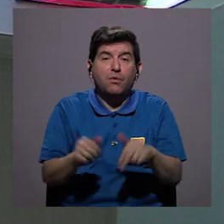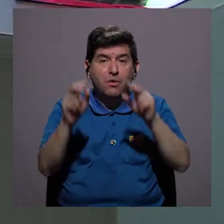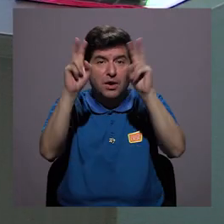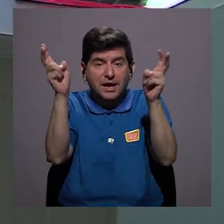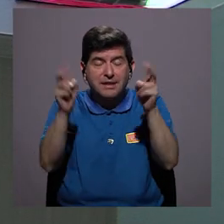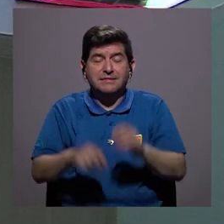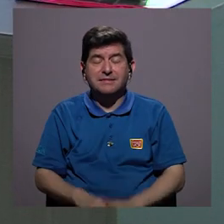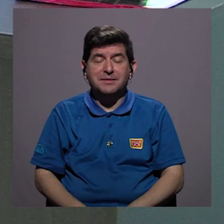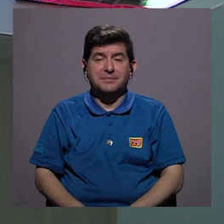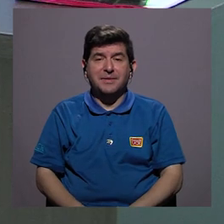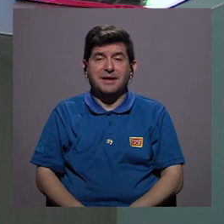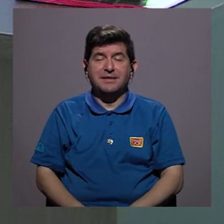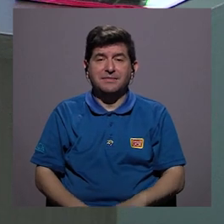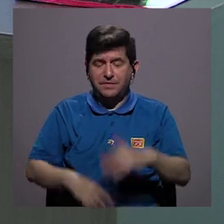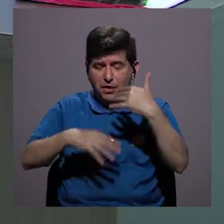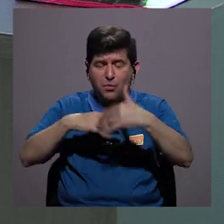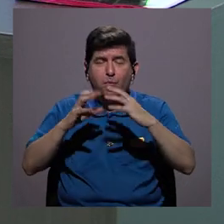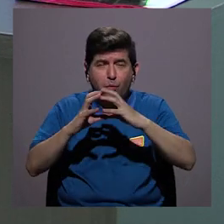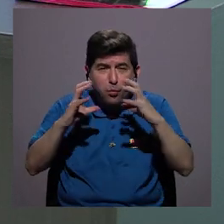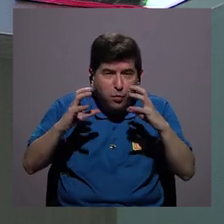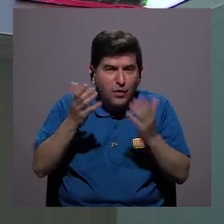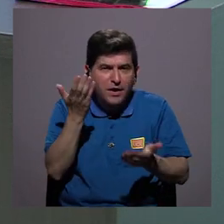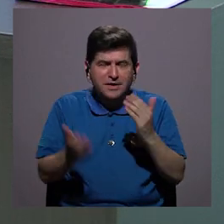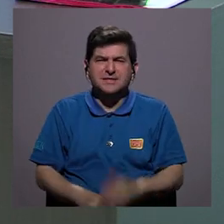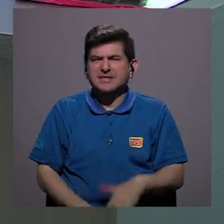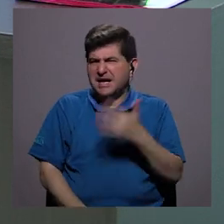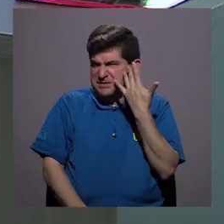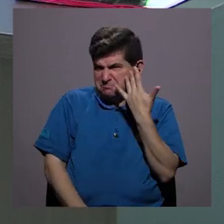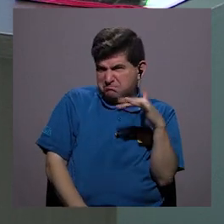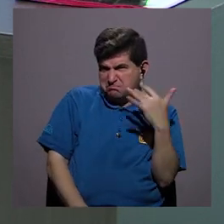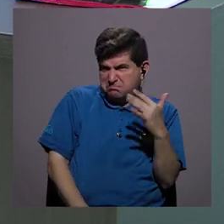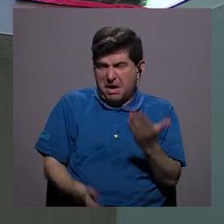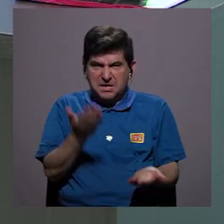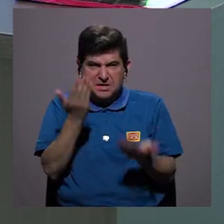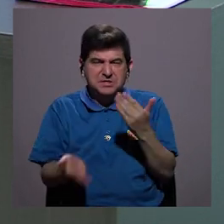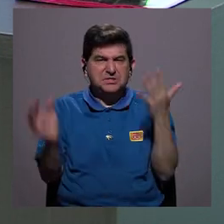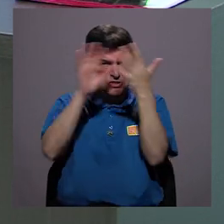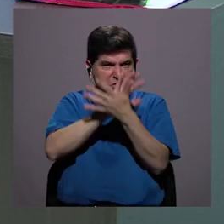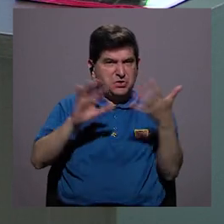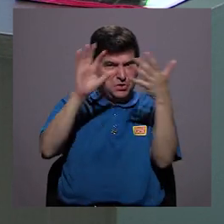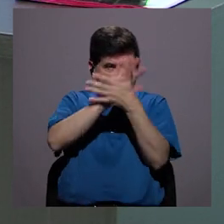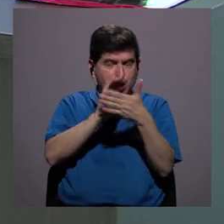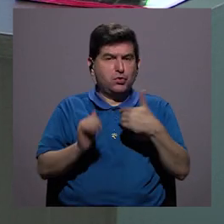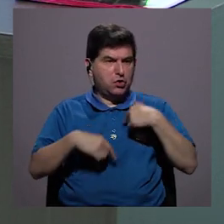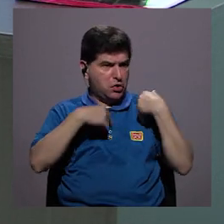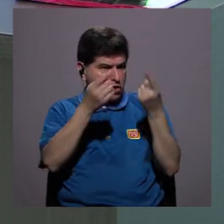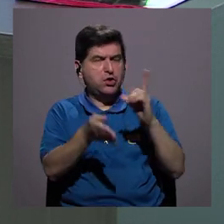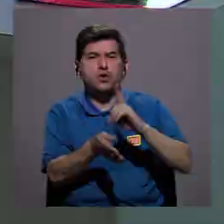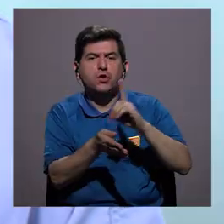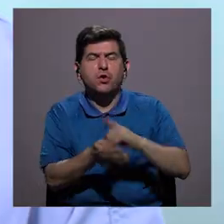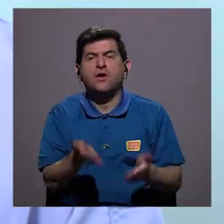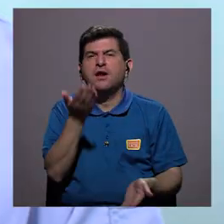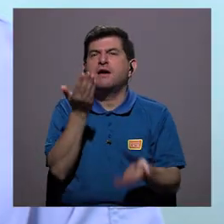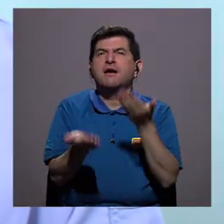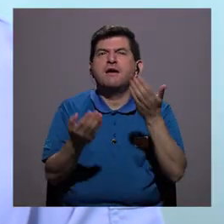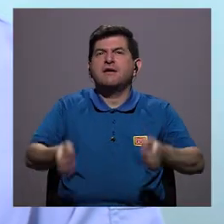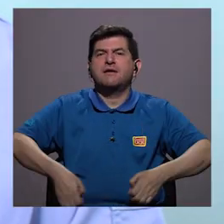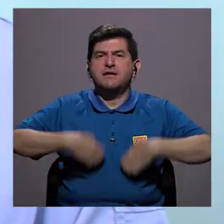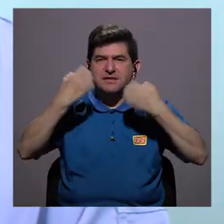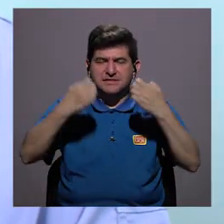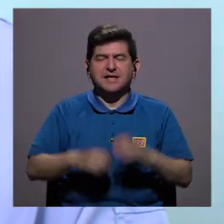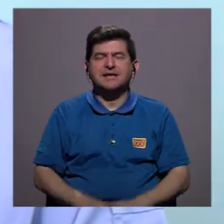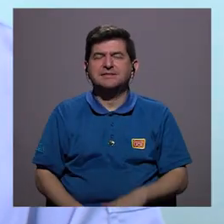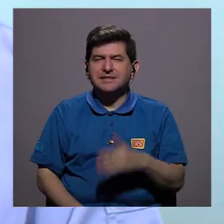con un tema como el de las varices. O sea, no sé, como algo parecido que tienda a confundirme y tenga que acudir al médico. Lo que puede existir